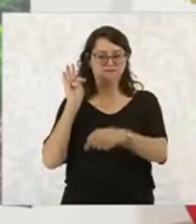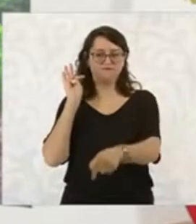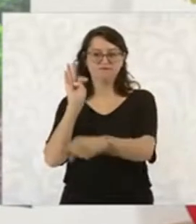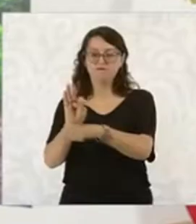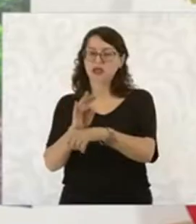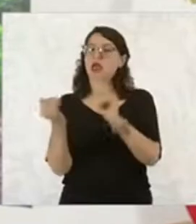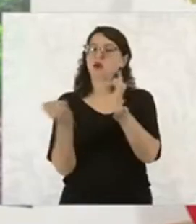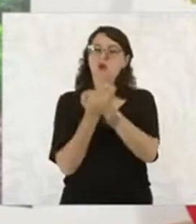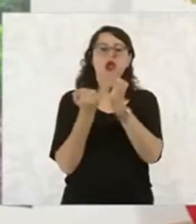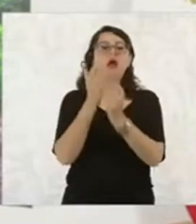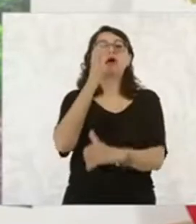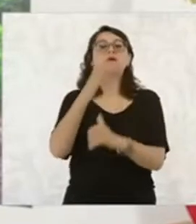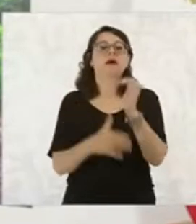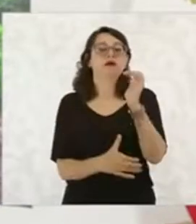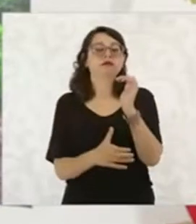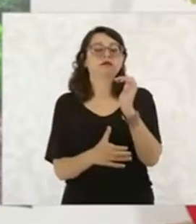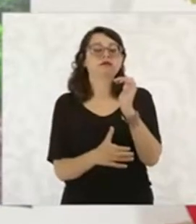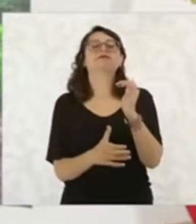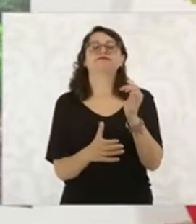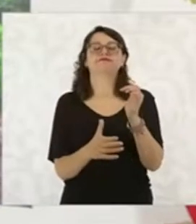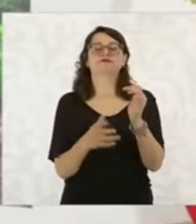2027.